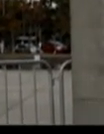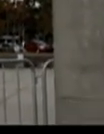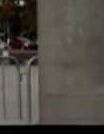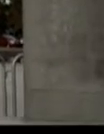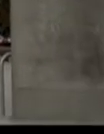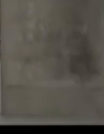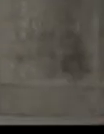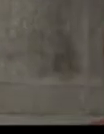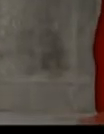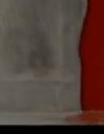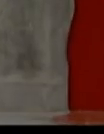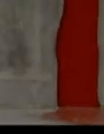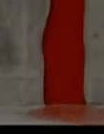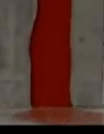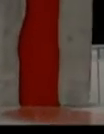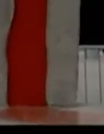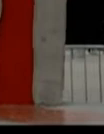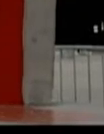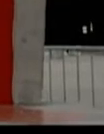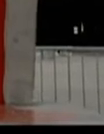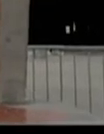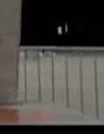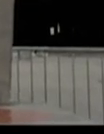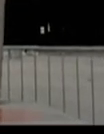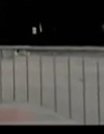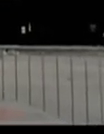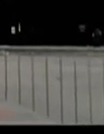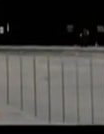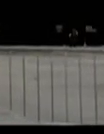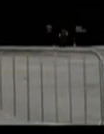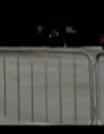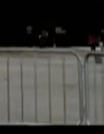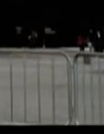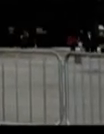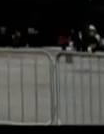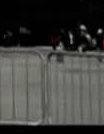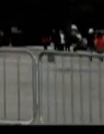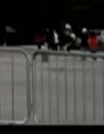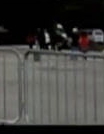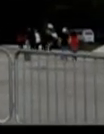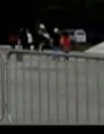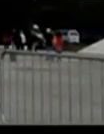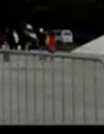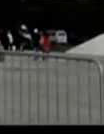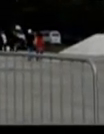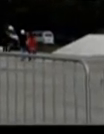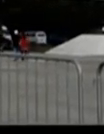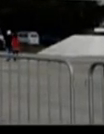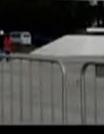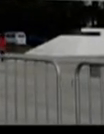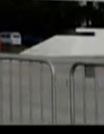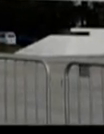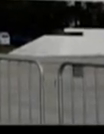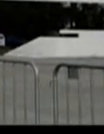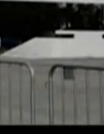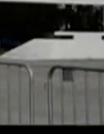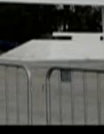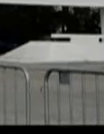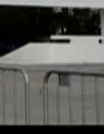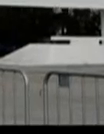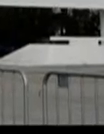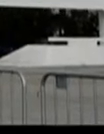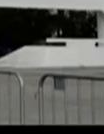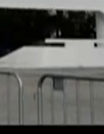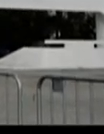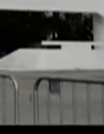de Actos, que tiene un lienzo enorme del artista brasileño Cândido Portinari, que representa